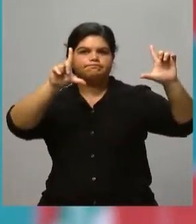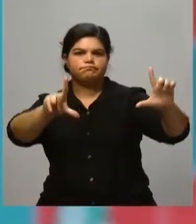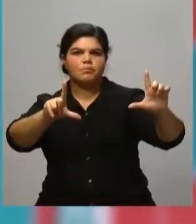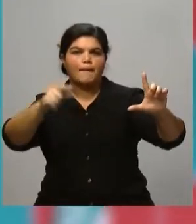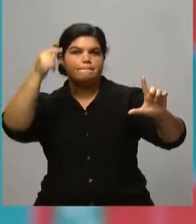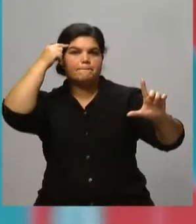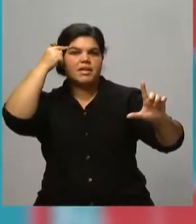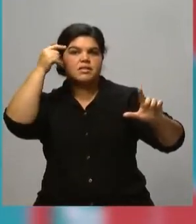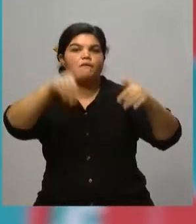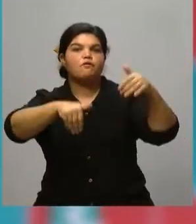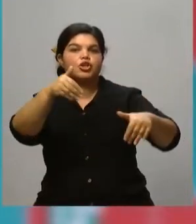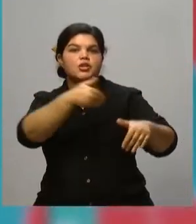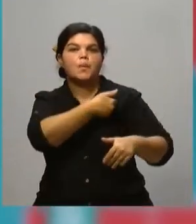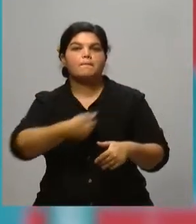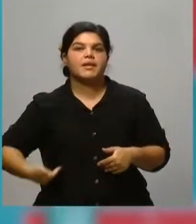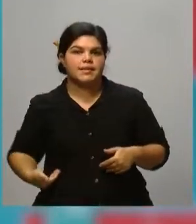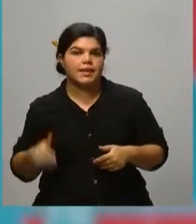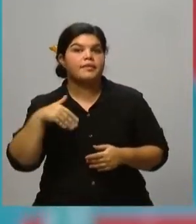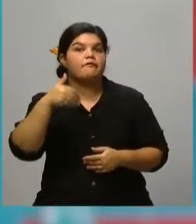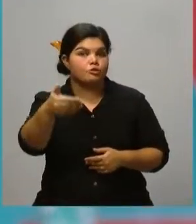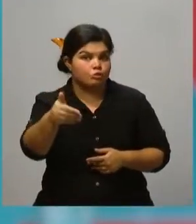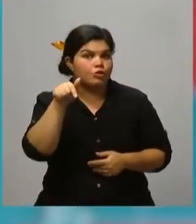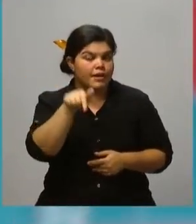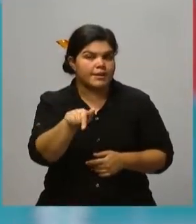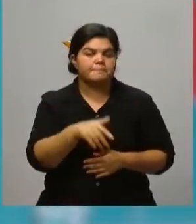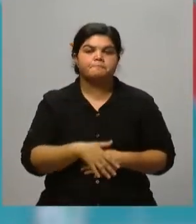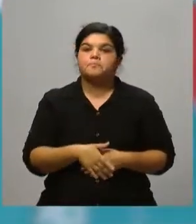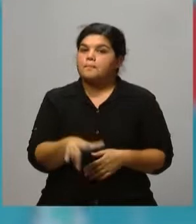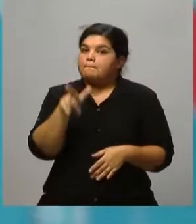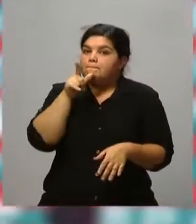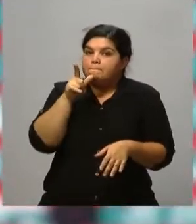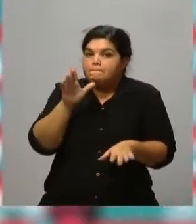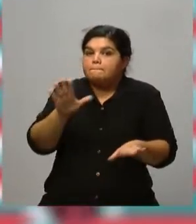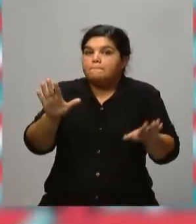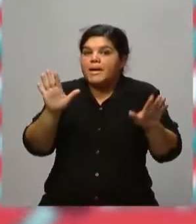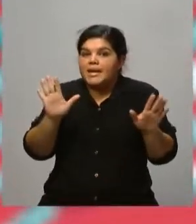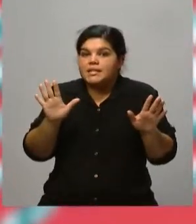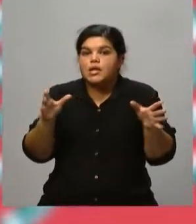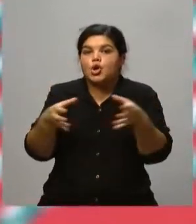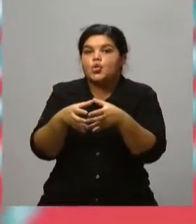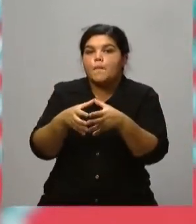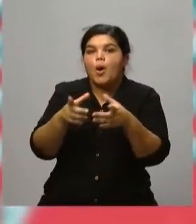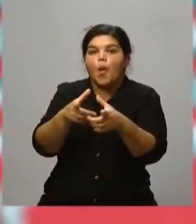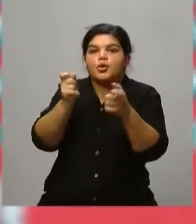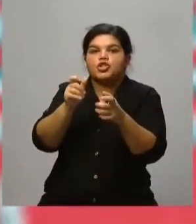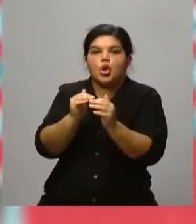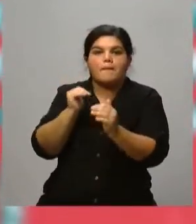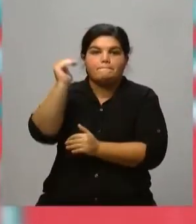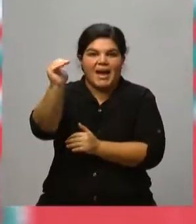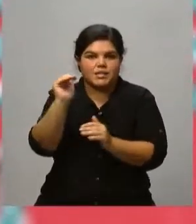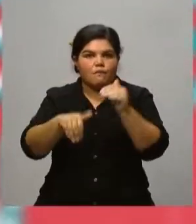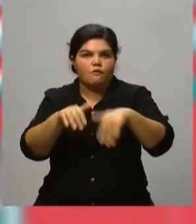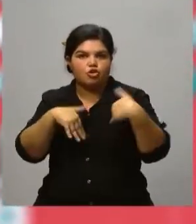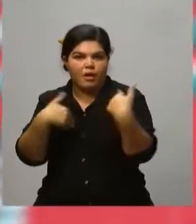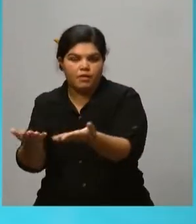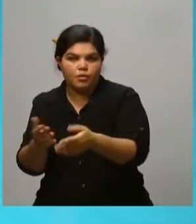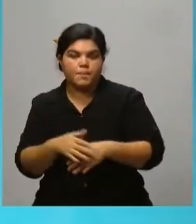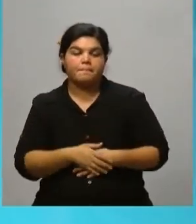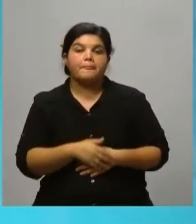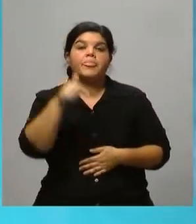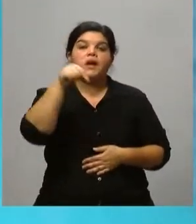día ocupan una banca, se presentaron en las elecciones y obtuvieron muy buenos resultados. Entonces, al fin y